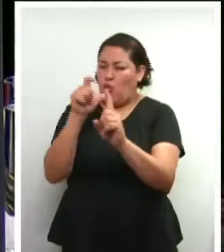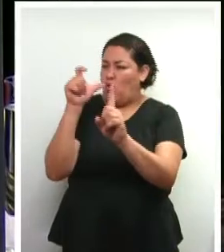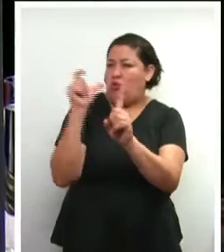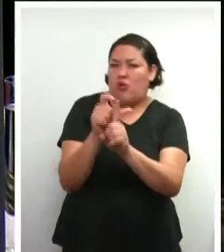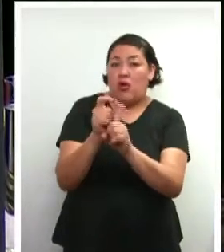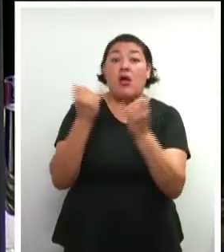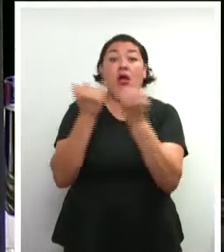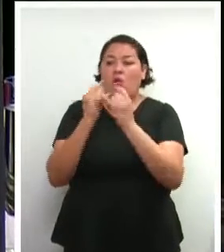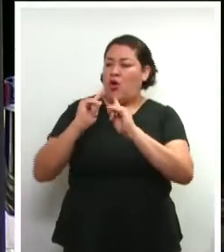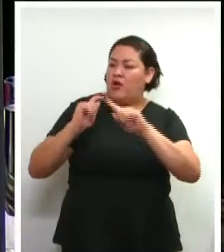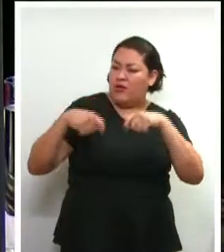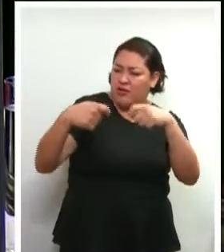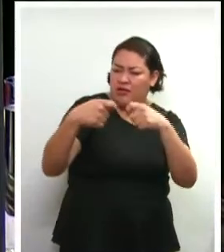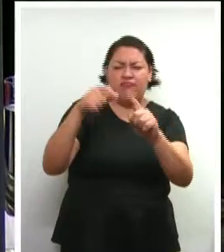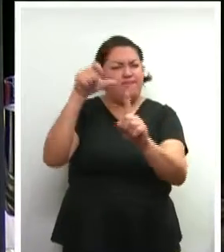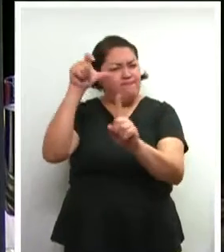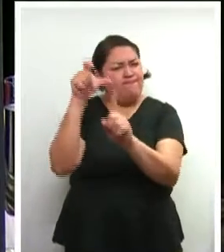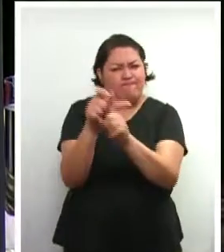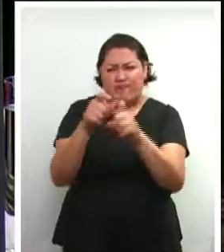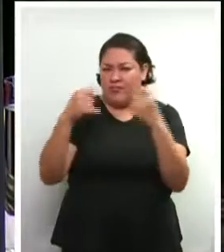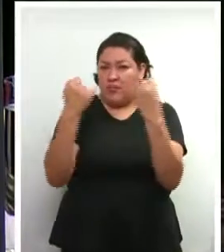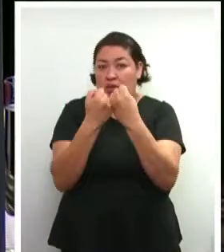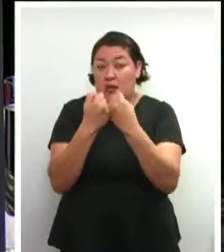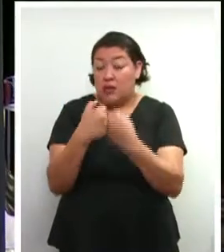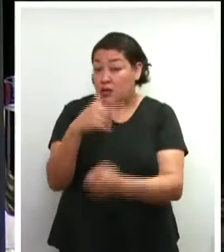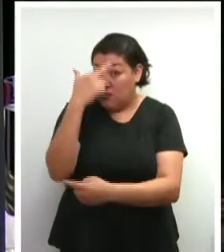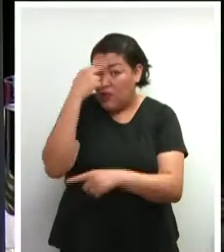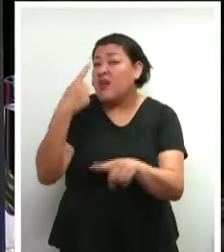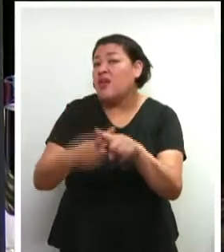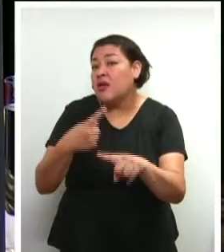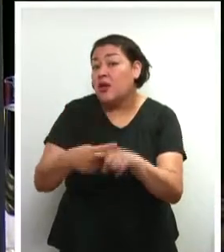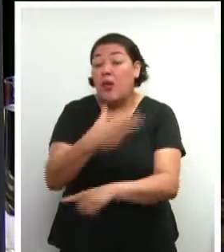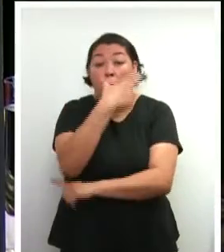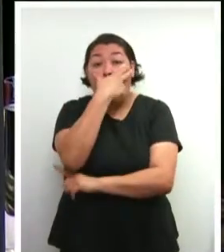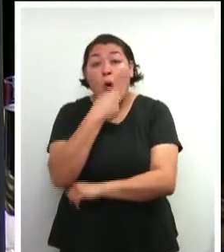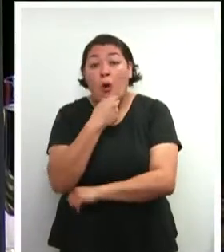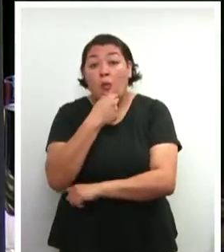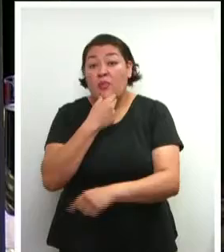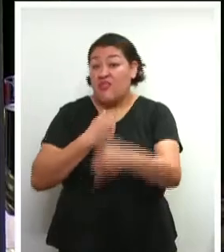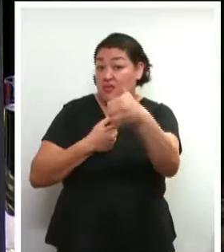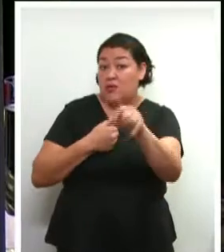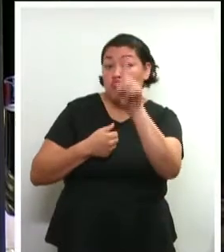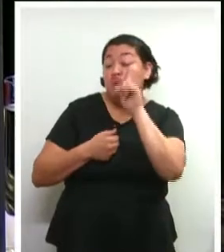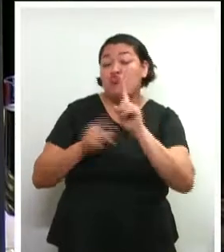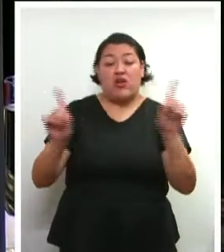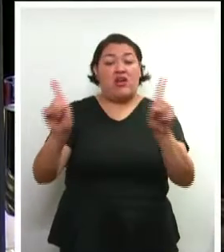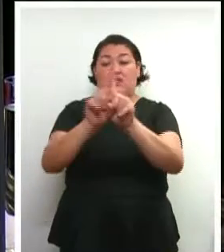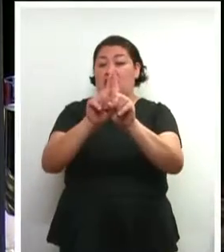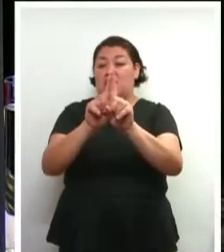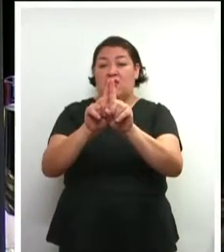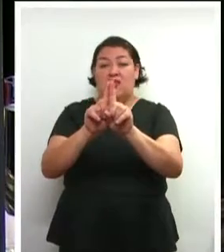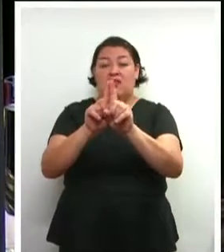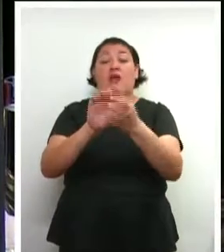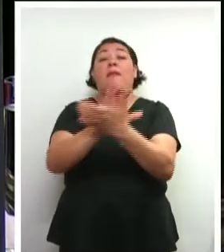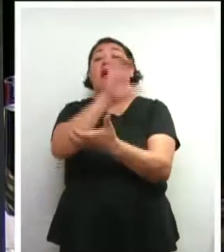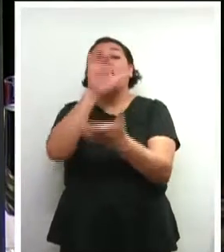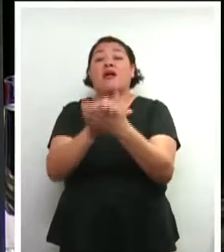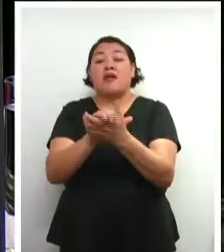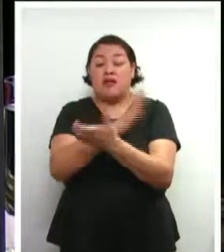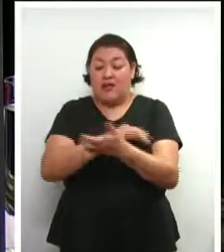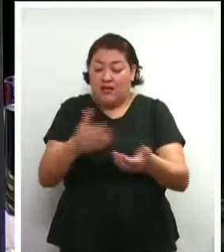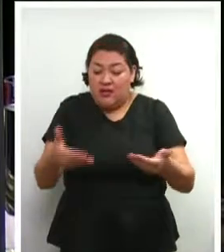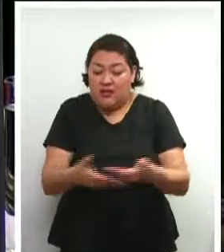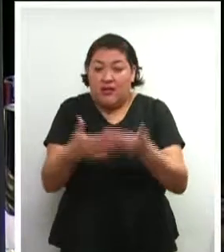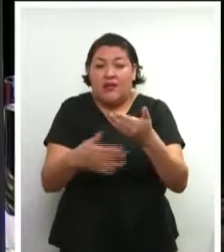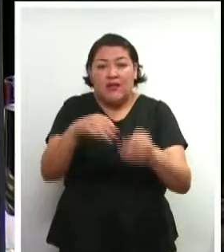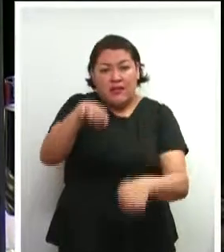e históricamente válida, unión entre hombre y mujer, que permiten la procreación de los hijos y así construir